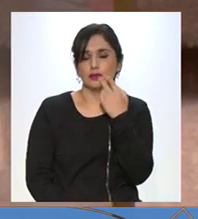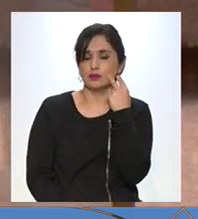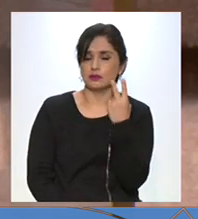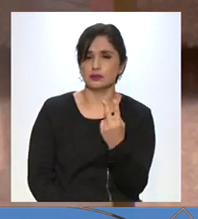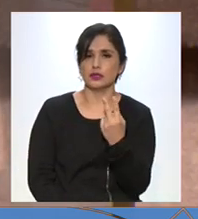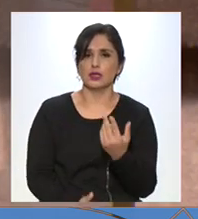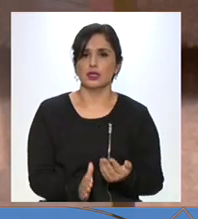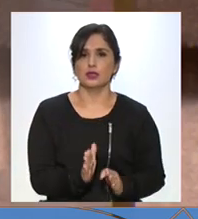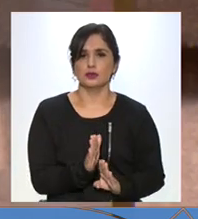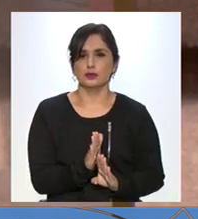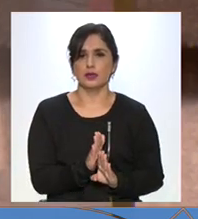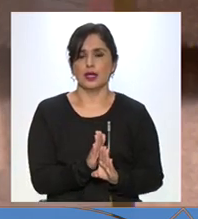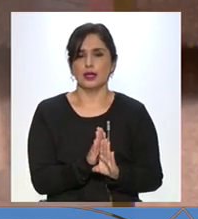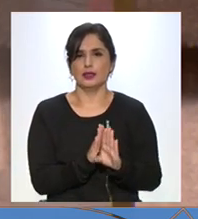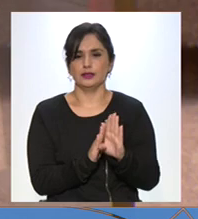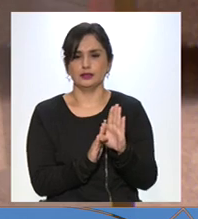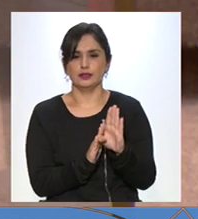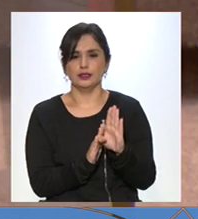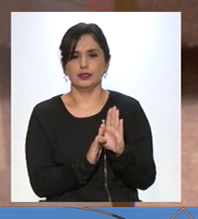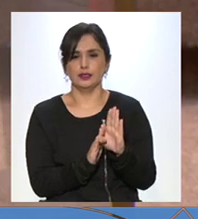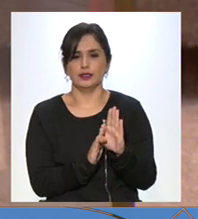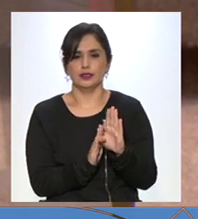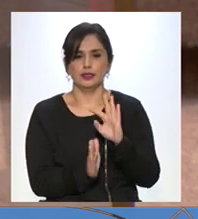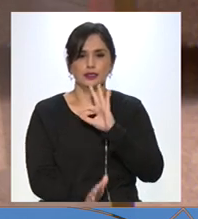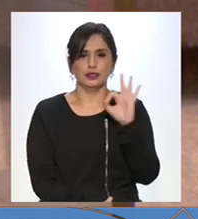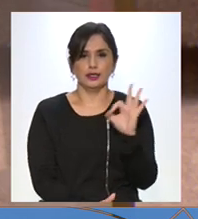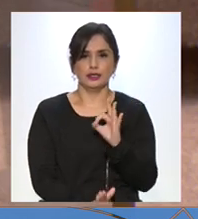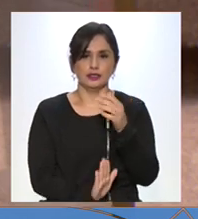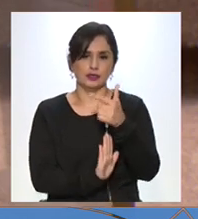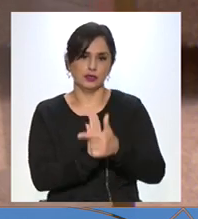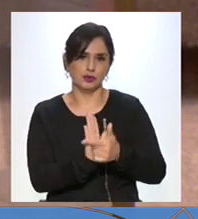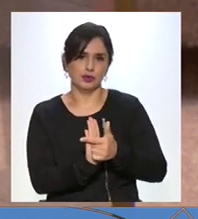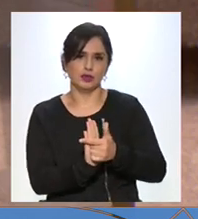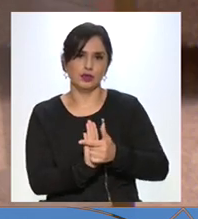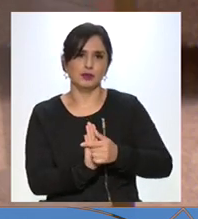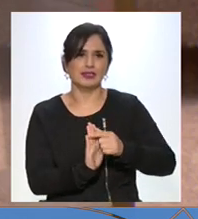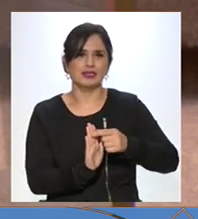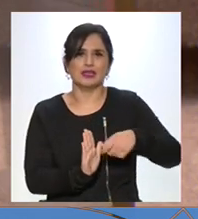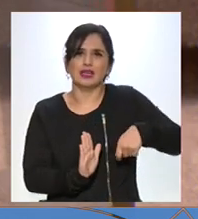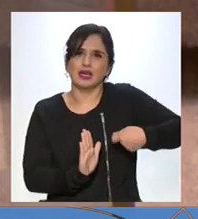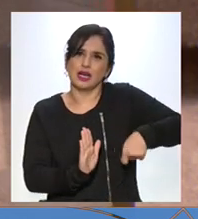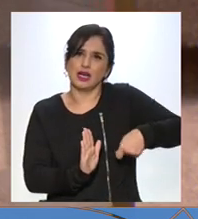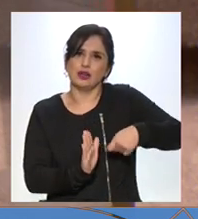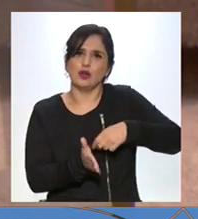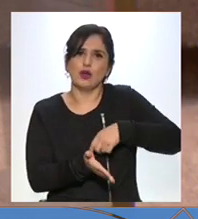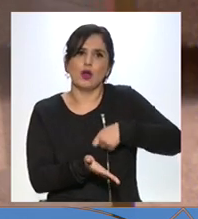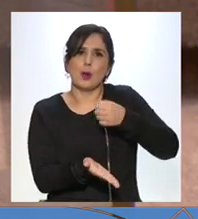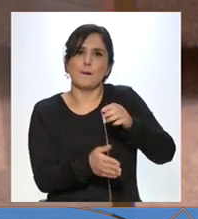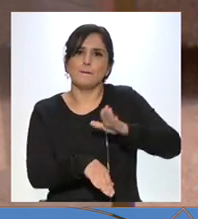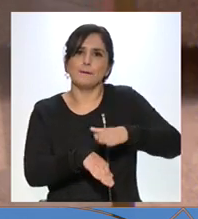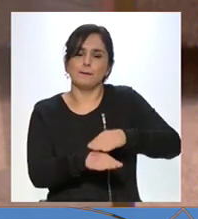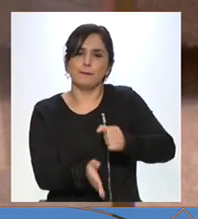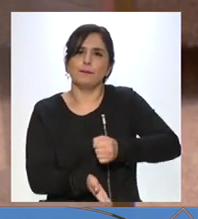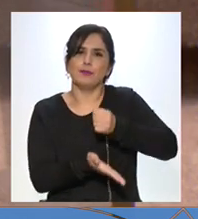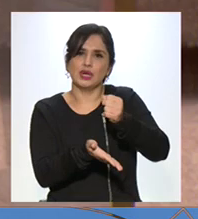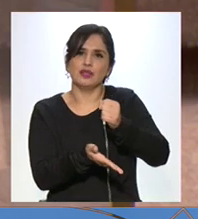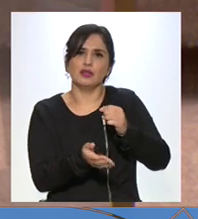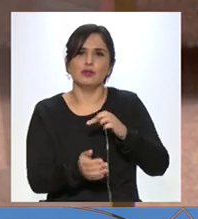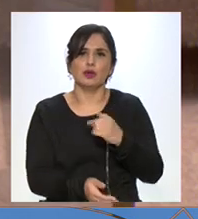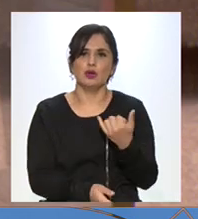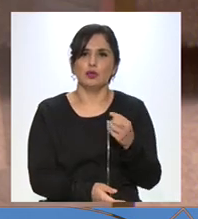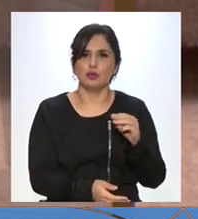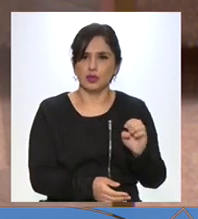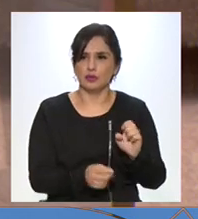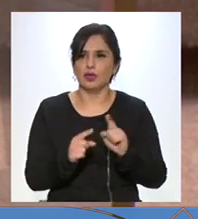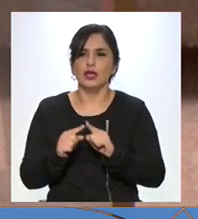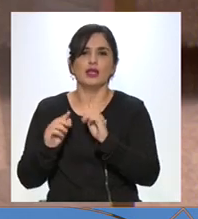que la alza de la tasa de política monetaria encarecerá el crédito a las pymes y supondrá un mayor costo para los créditos de vivienda.